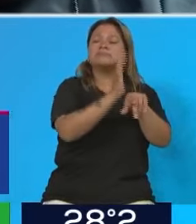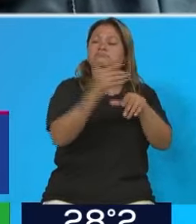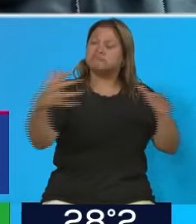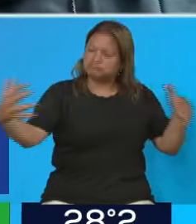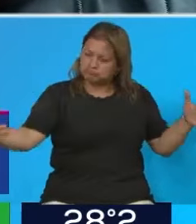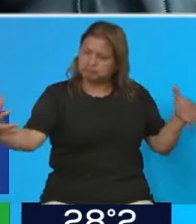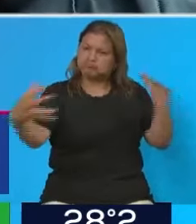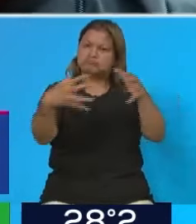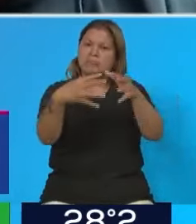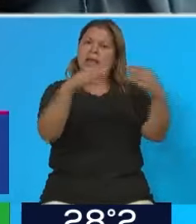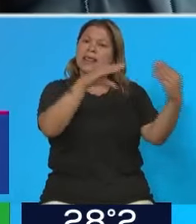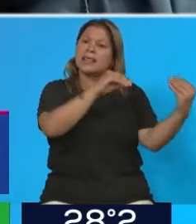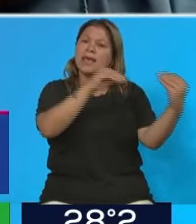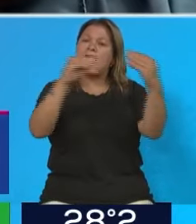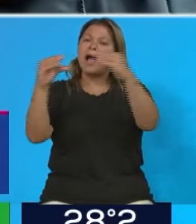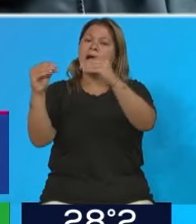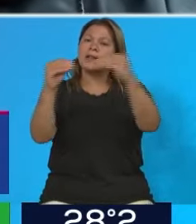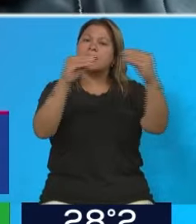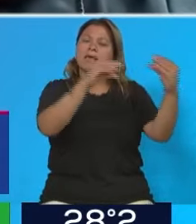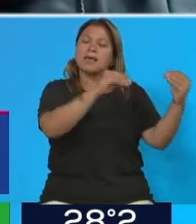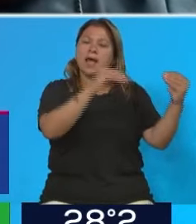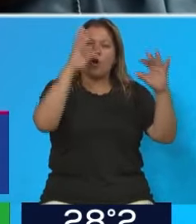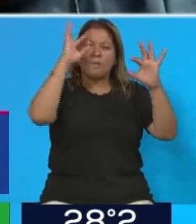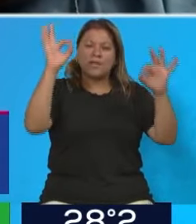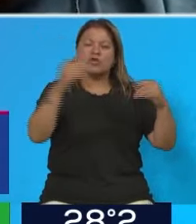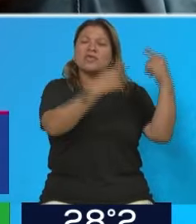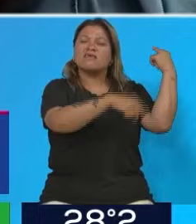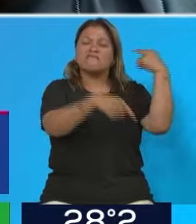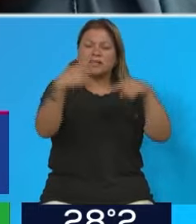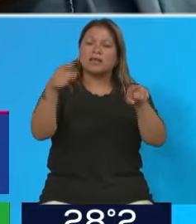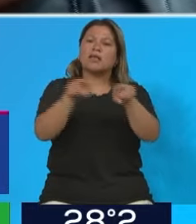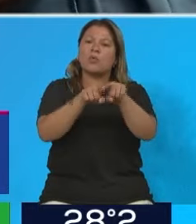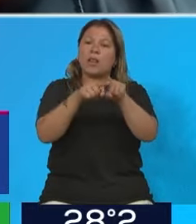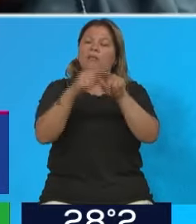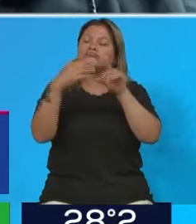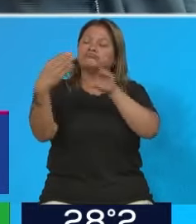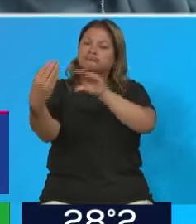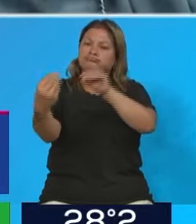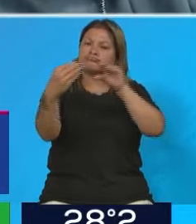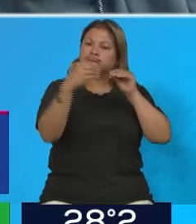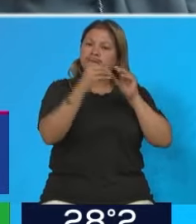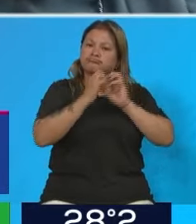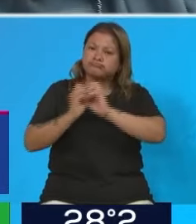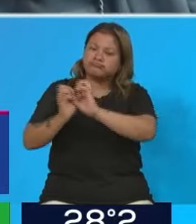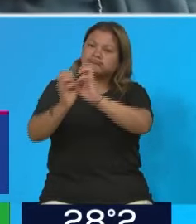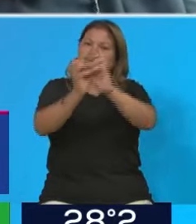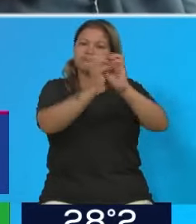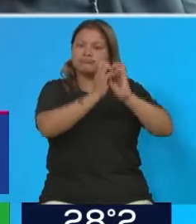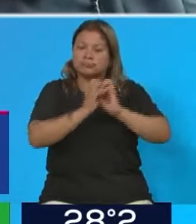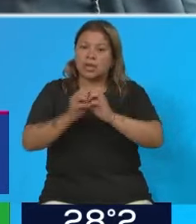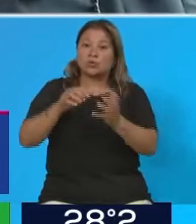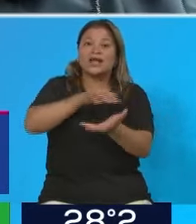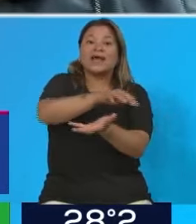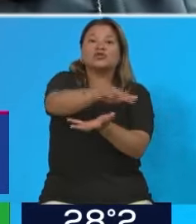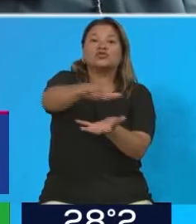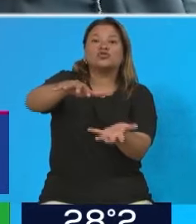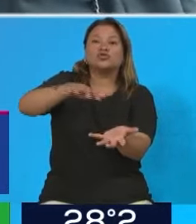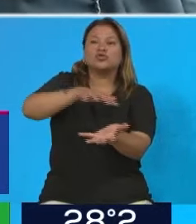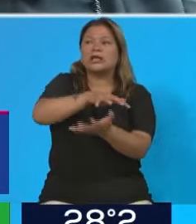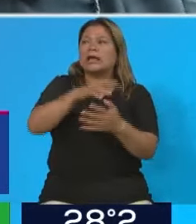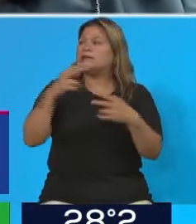discutir lo que llamamos la sinodalidad que tiene una dimensión profética para la sociedad porque en una sociedad que se